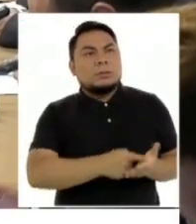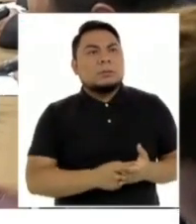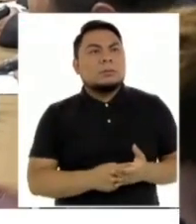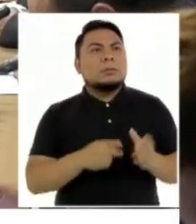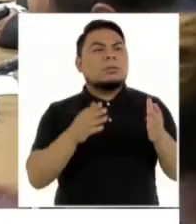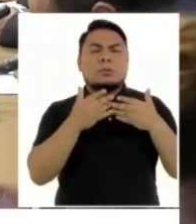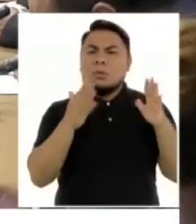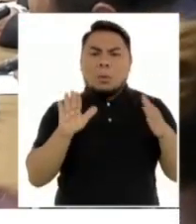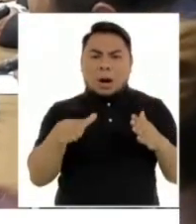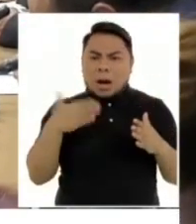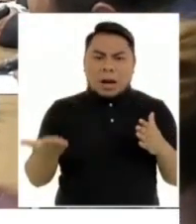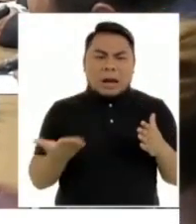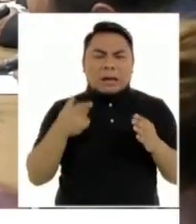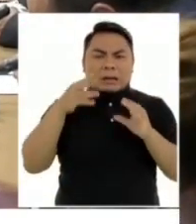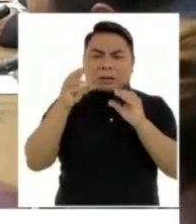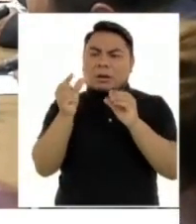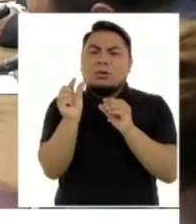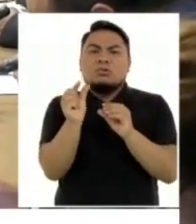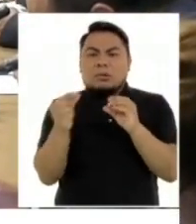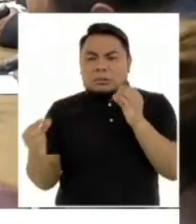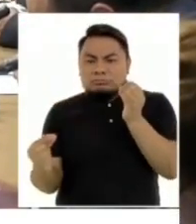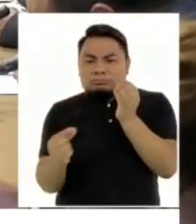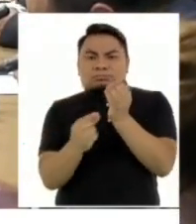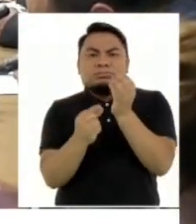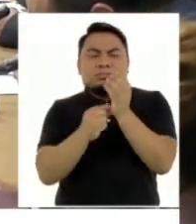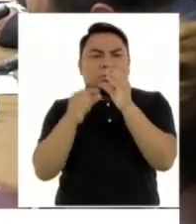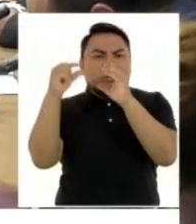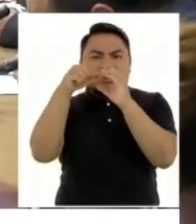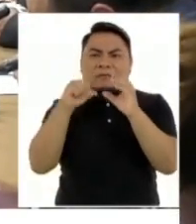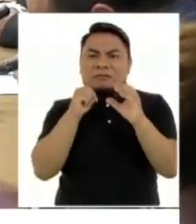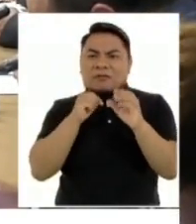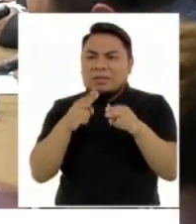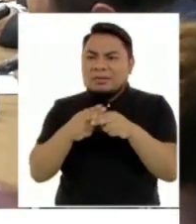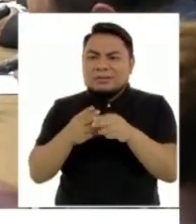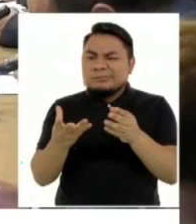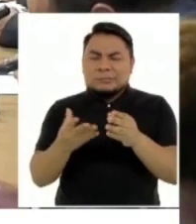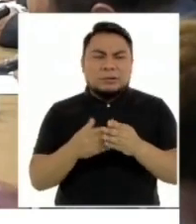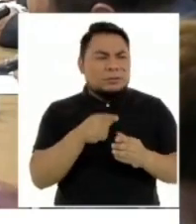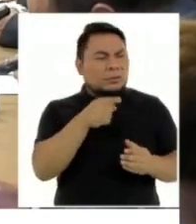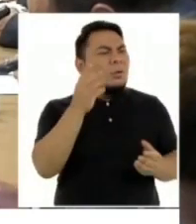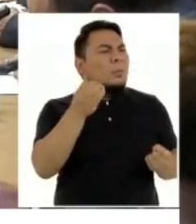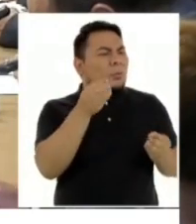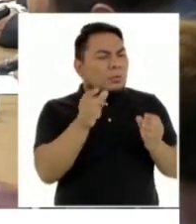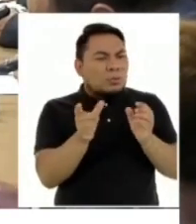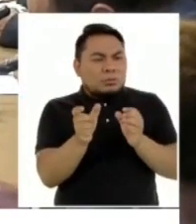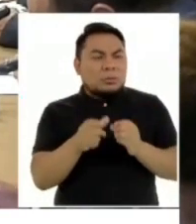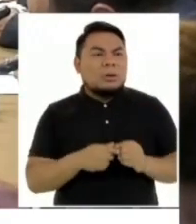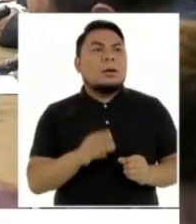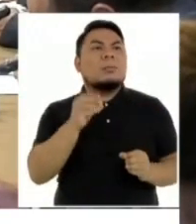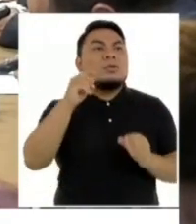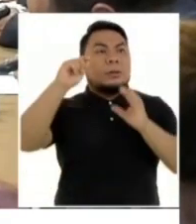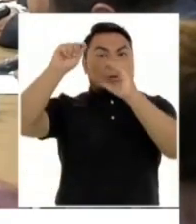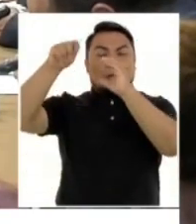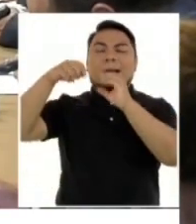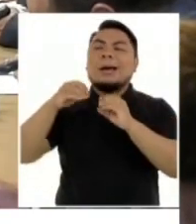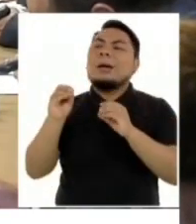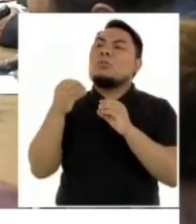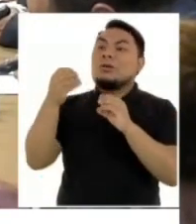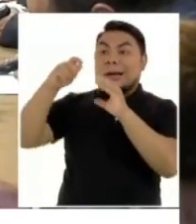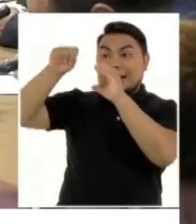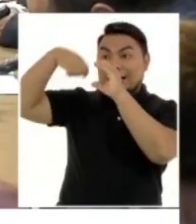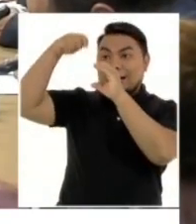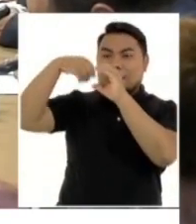había suficiente memoria si no conocía ninguna máquina como esa? ¿Qué le hacía suponer que no había memoria? Porque en la cámara salía